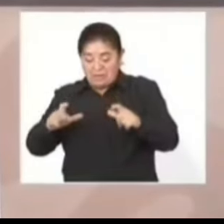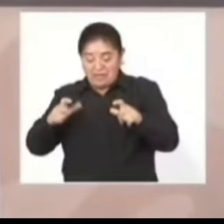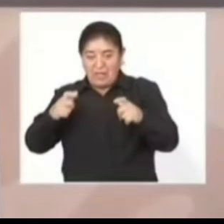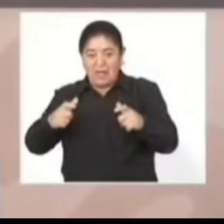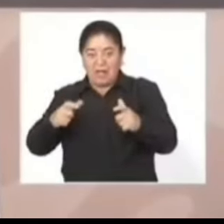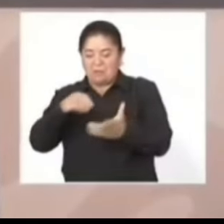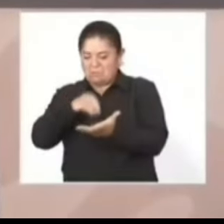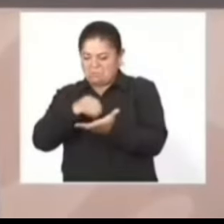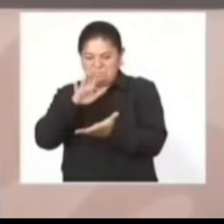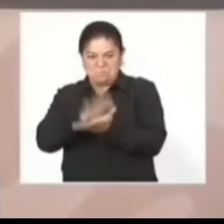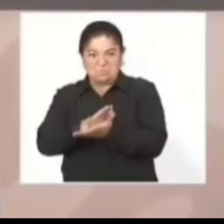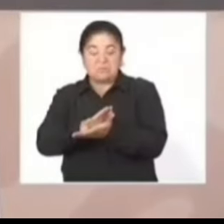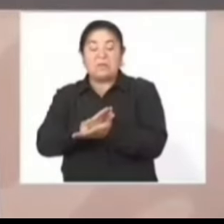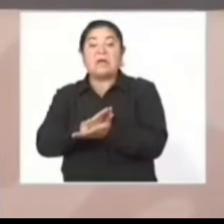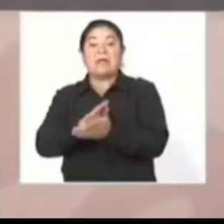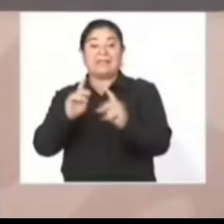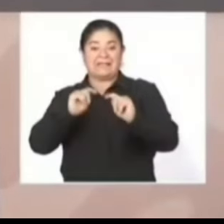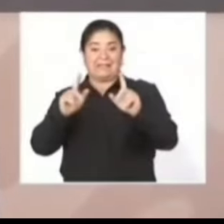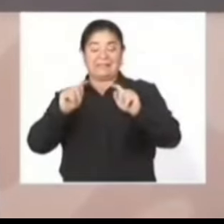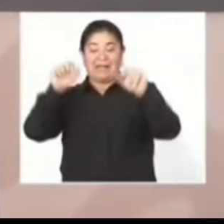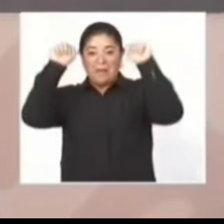¡Que viva Tlaxcala!